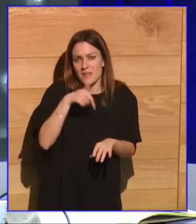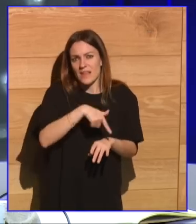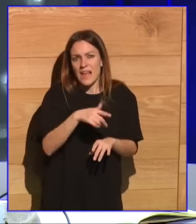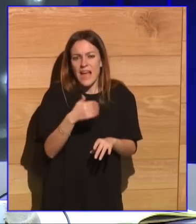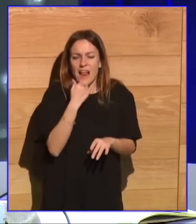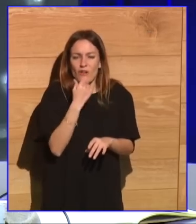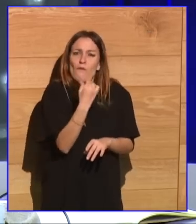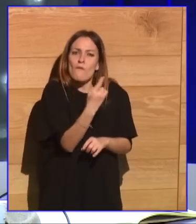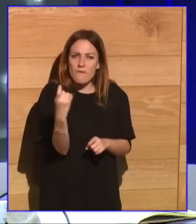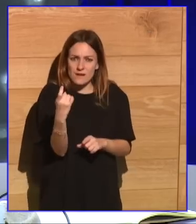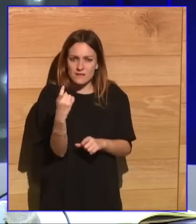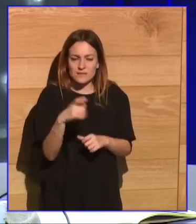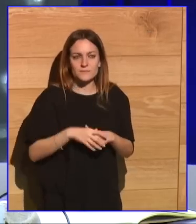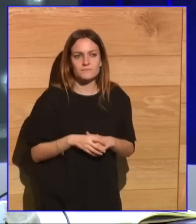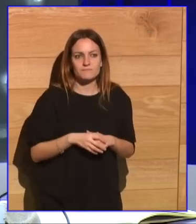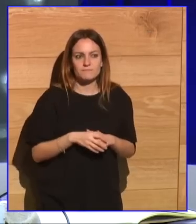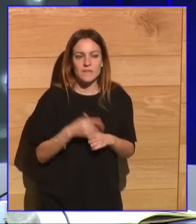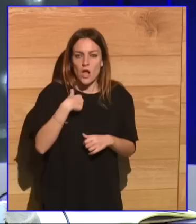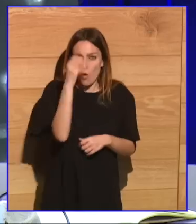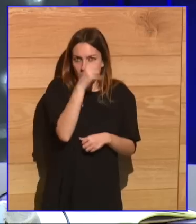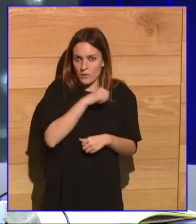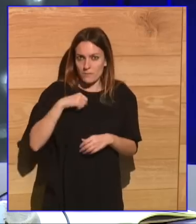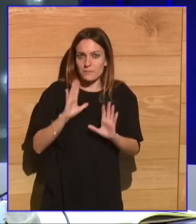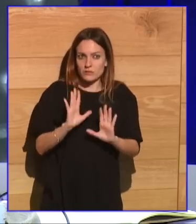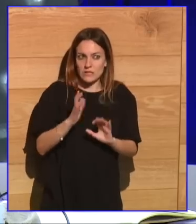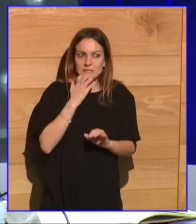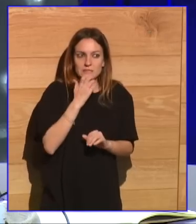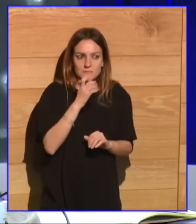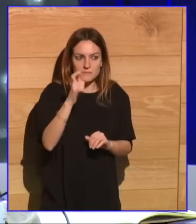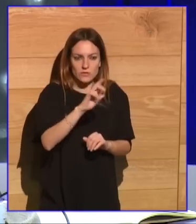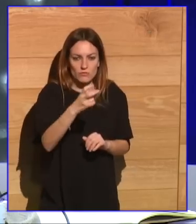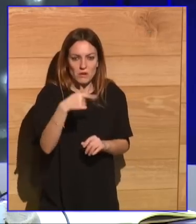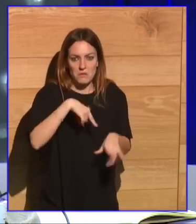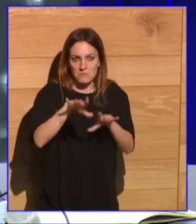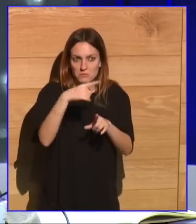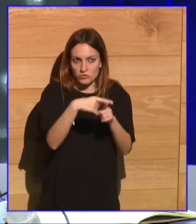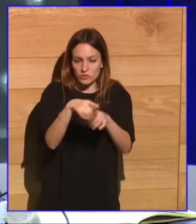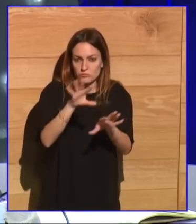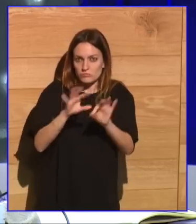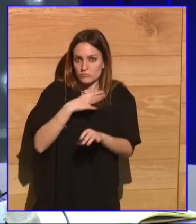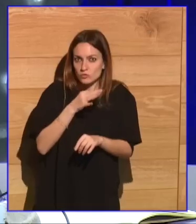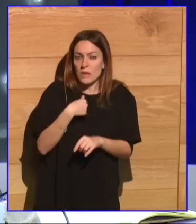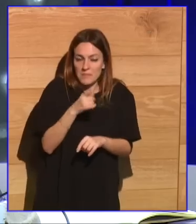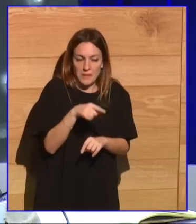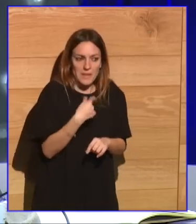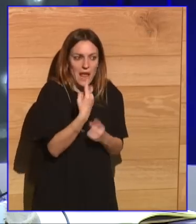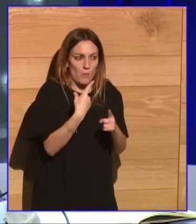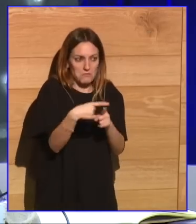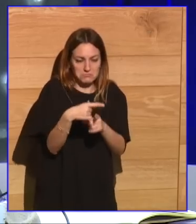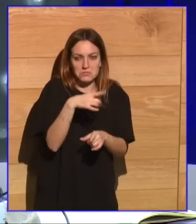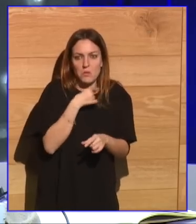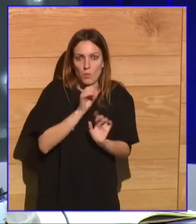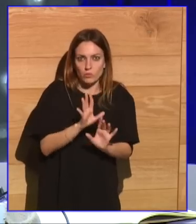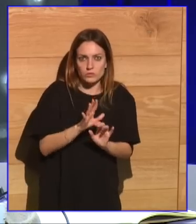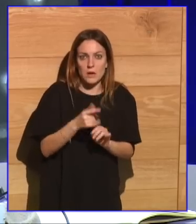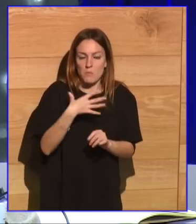foco. Es una opinión personal, ¿eh? Si a alguien le gustan elementos de la peli, a mí hay elementos de la peli que me gustan también, por favor que los